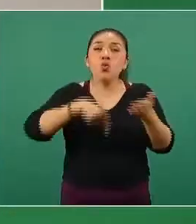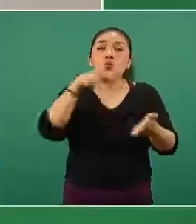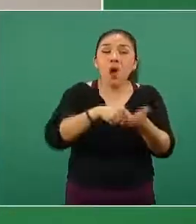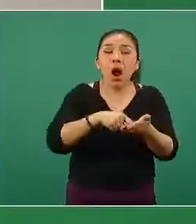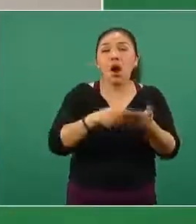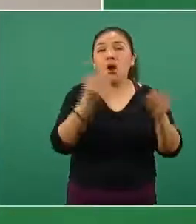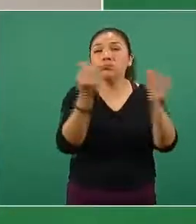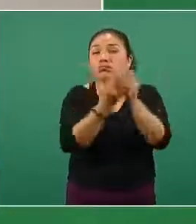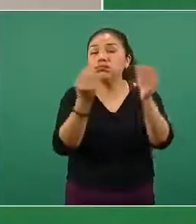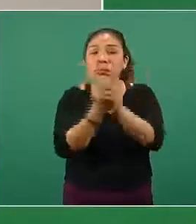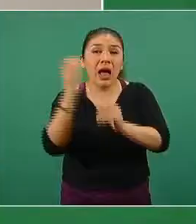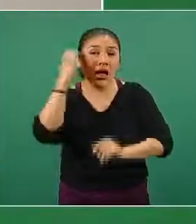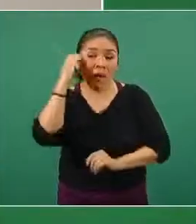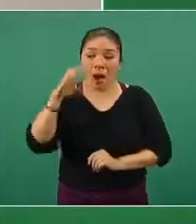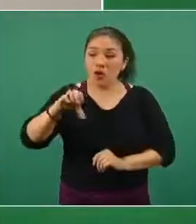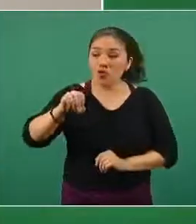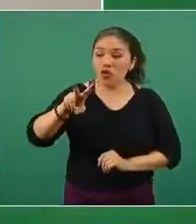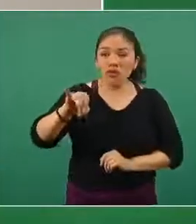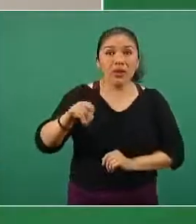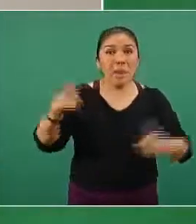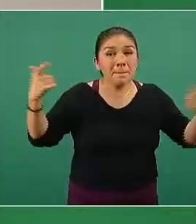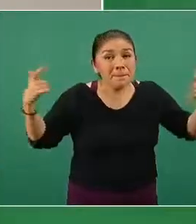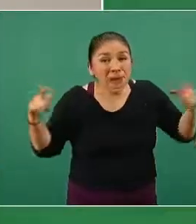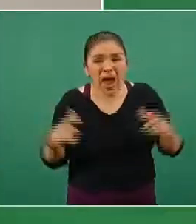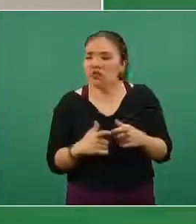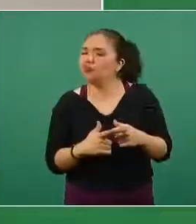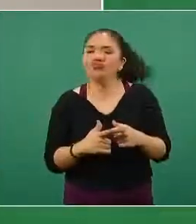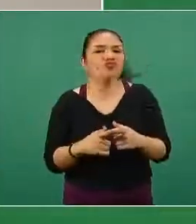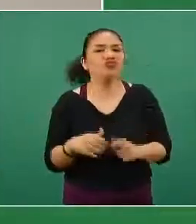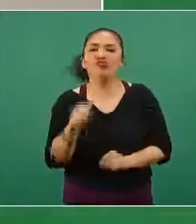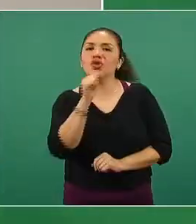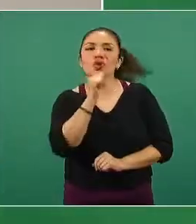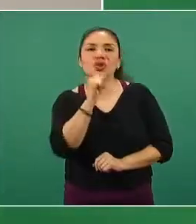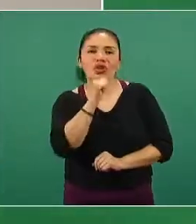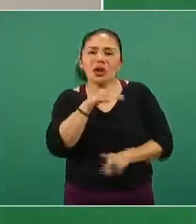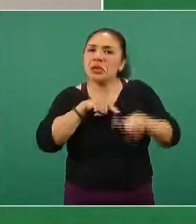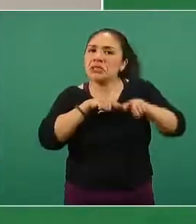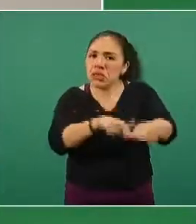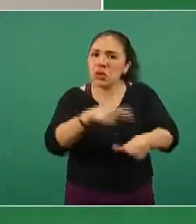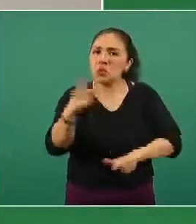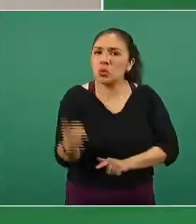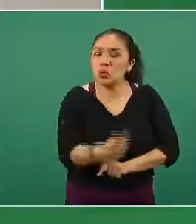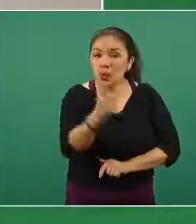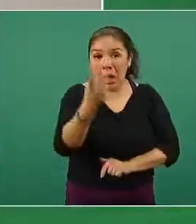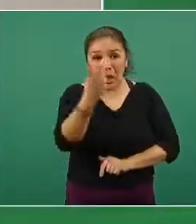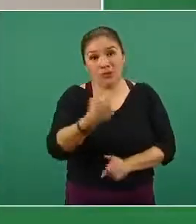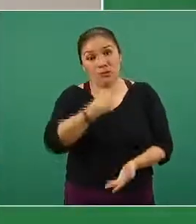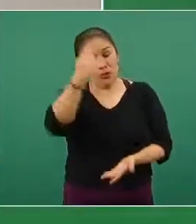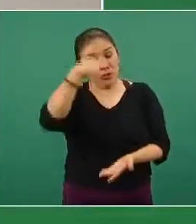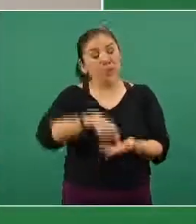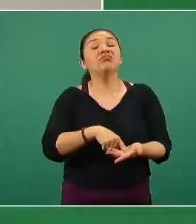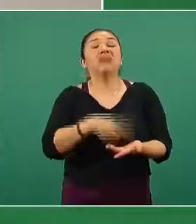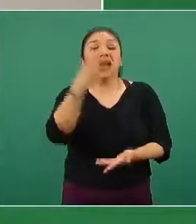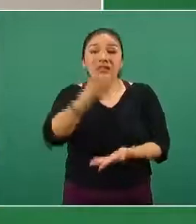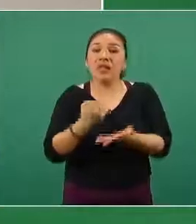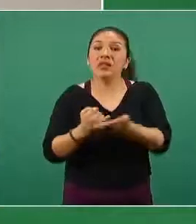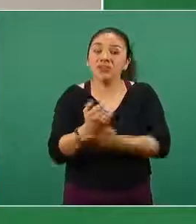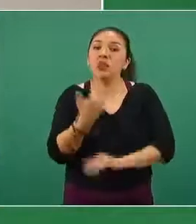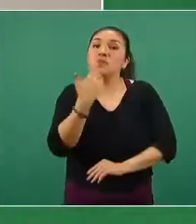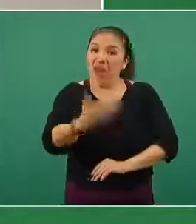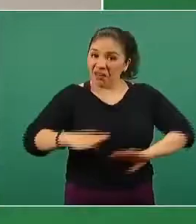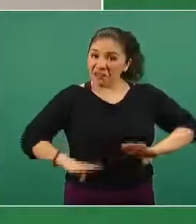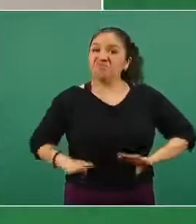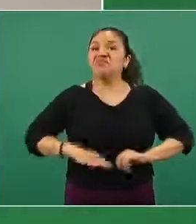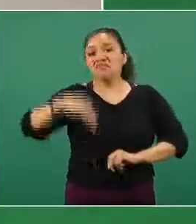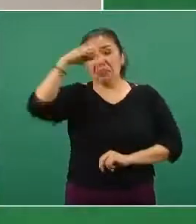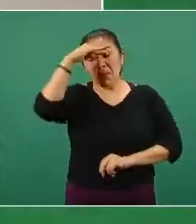de clasificar camas COVID o de disminuir su disponibilidad. Y creo que eso es una, obviamente, decisión sensata,